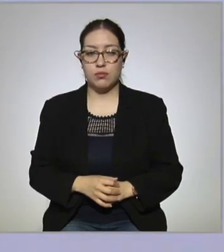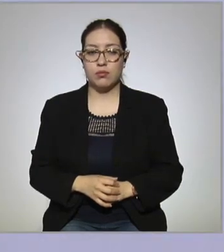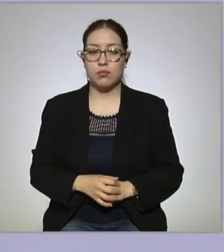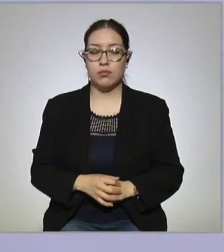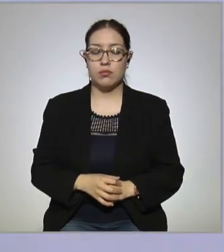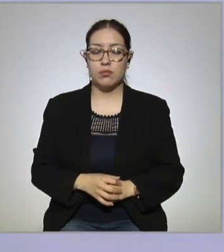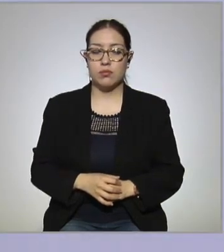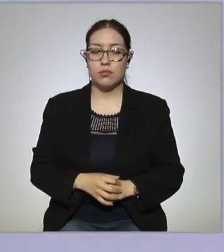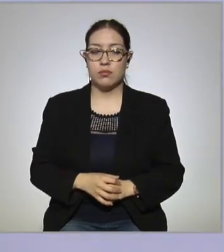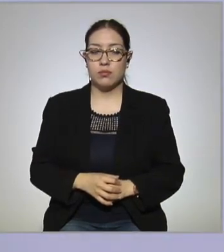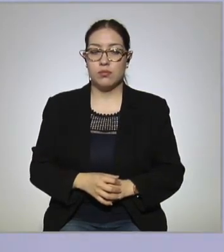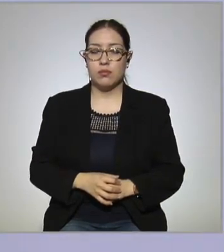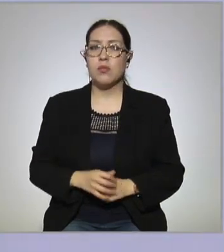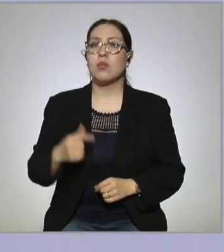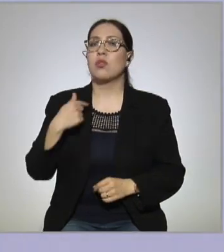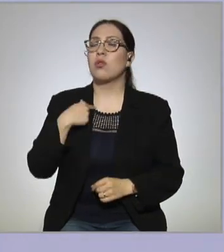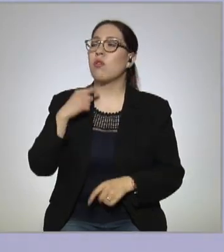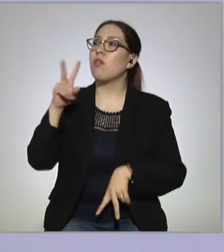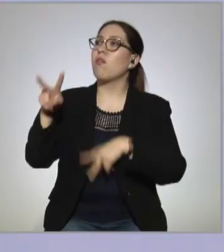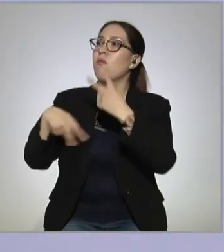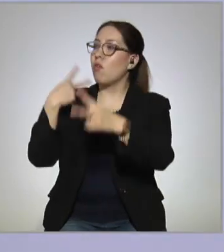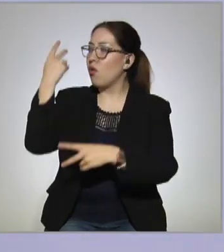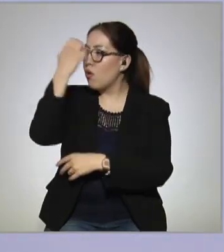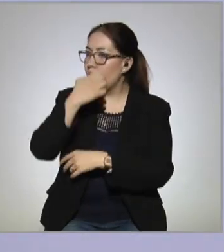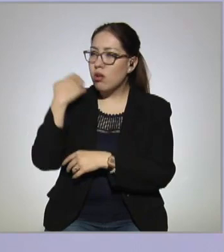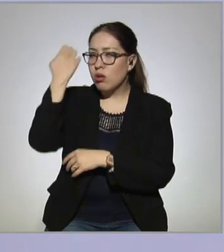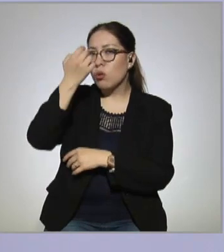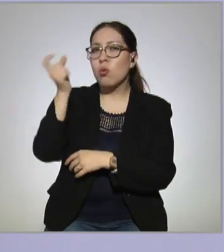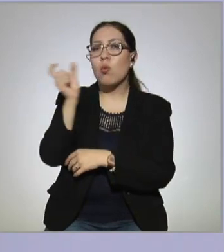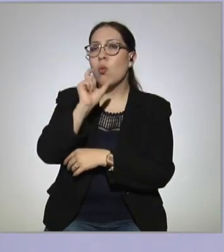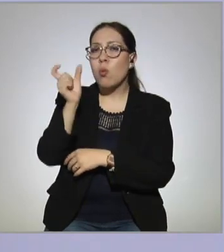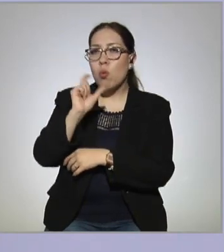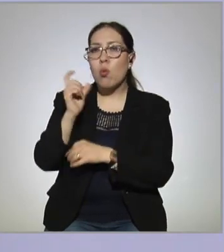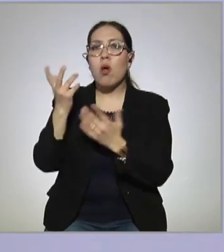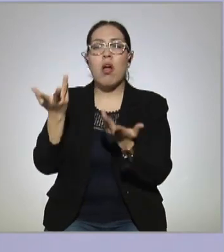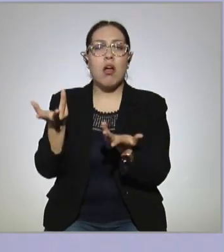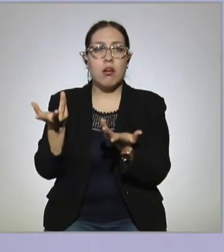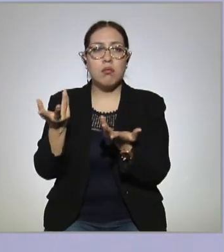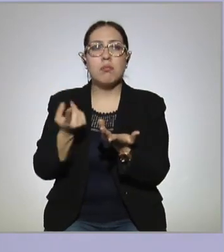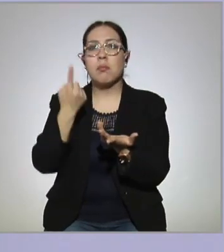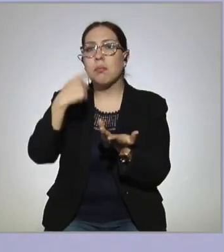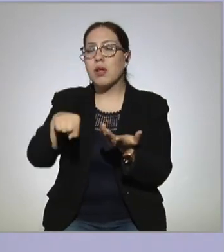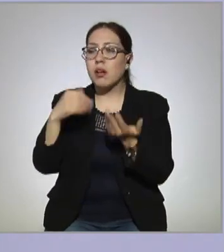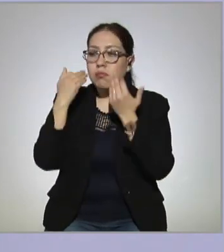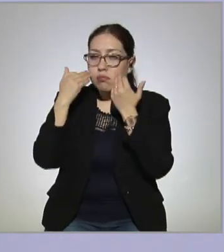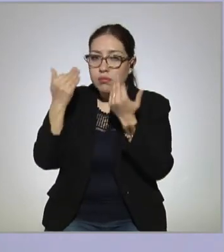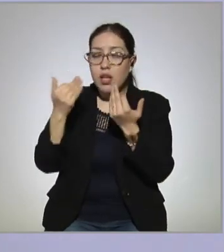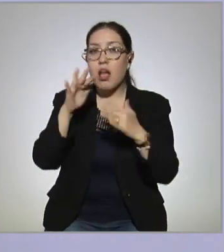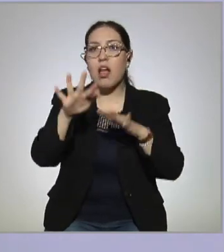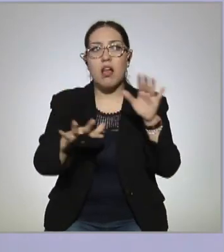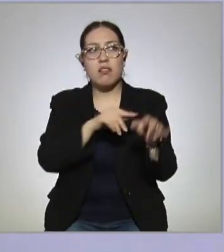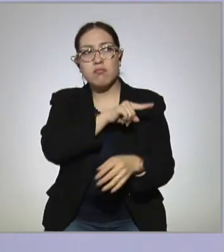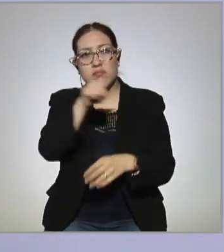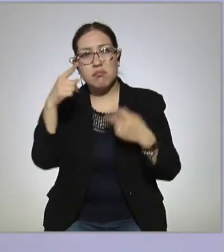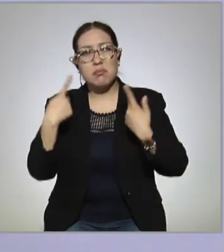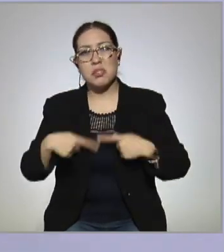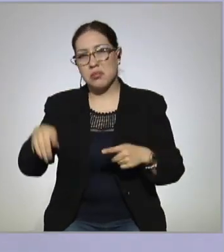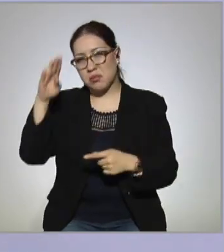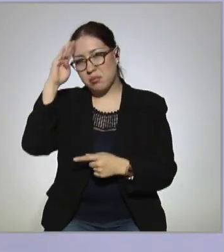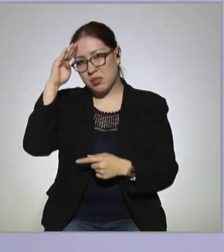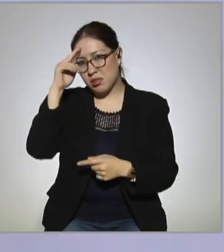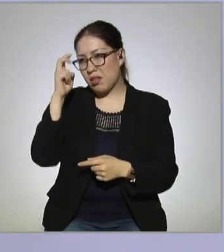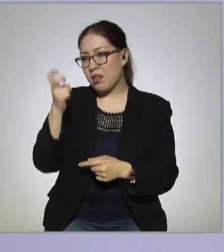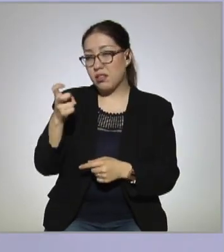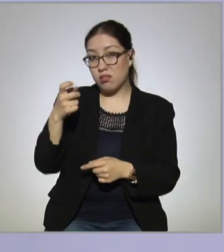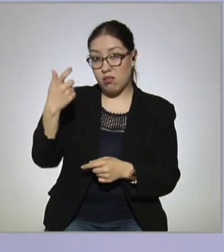¿Cuándo es necesario hacer los estudios si es que es posible que se diagnostique en consultorio? Esto es para corroborar, porque la gente luego piensa que son estudios que no siempre